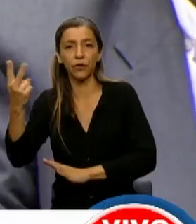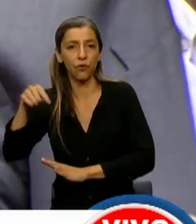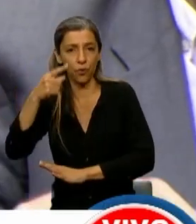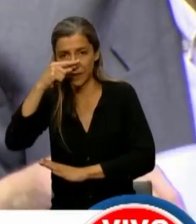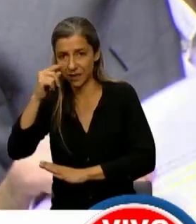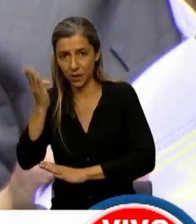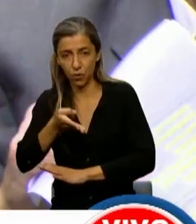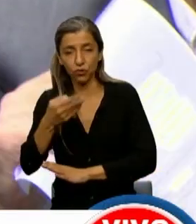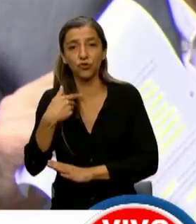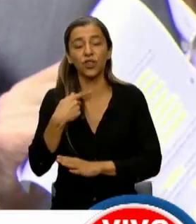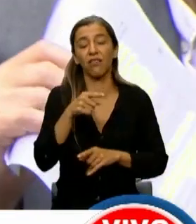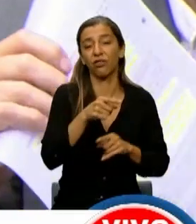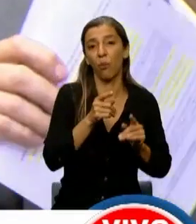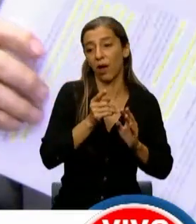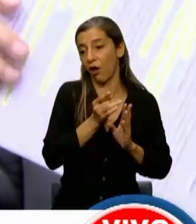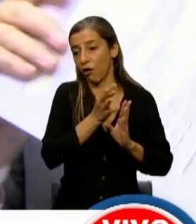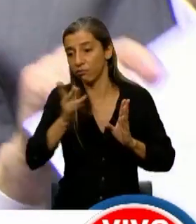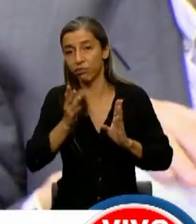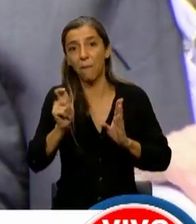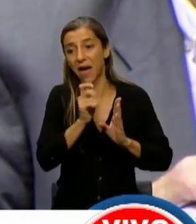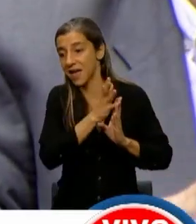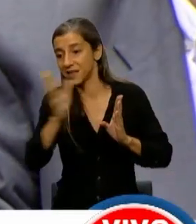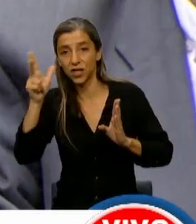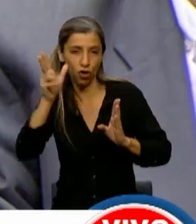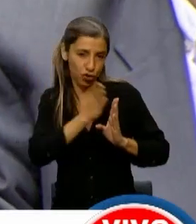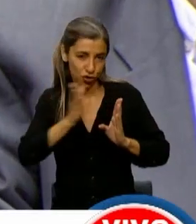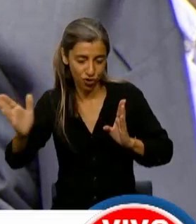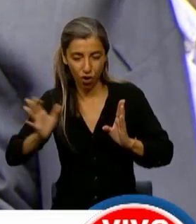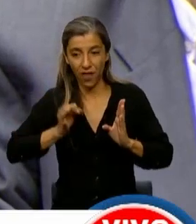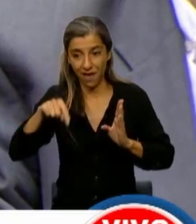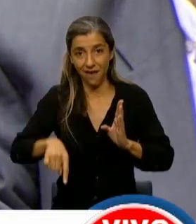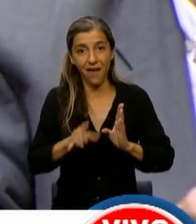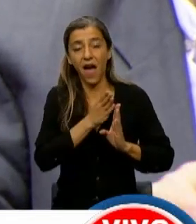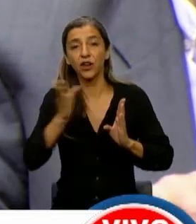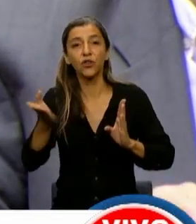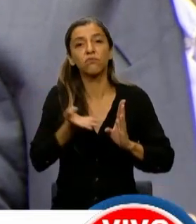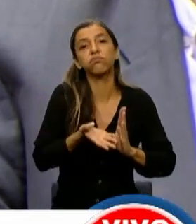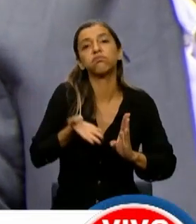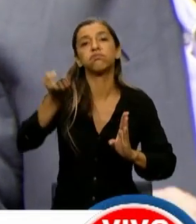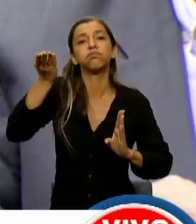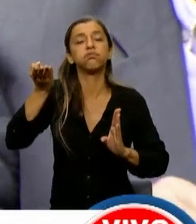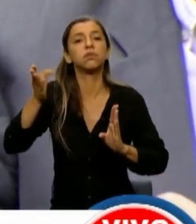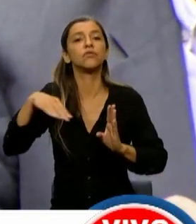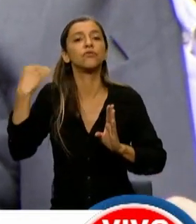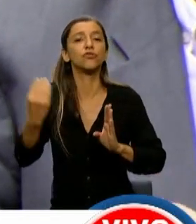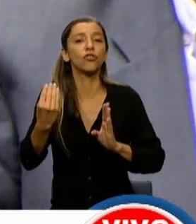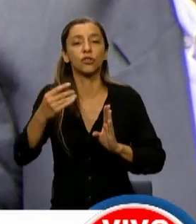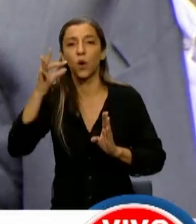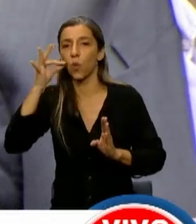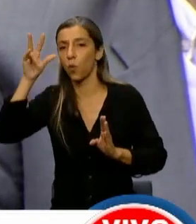22,7%. El acumulado de los primeros 8 meses del año da un crecimiento del